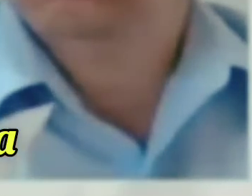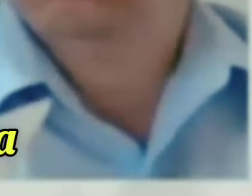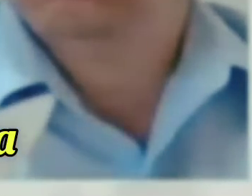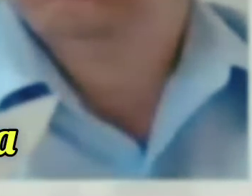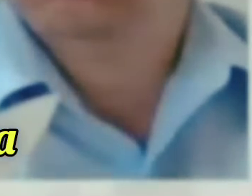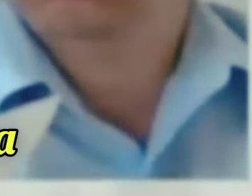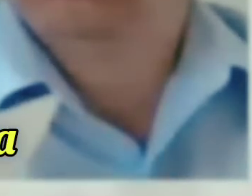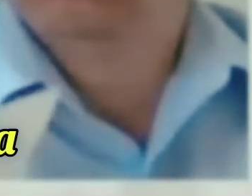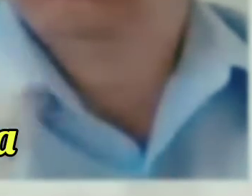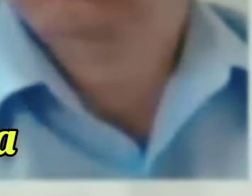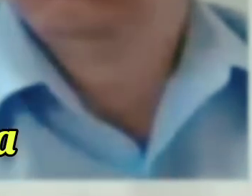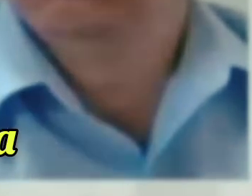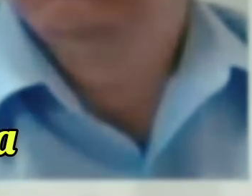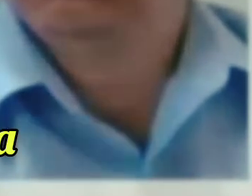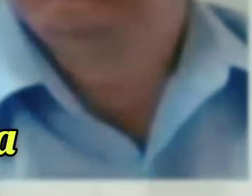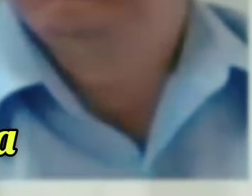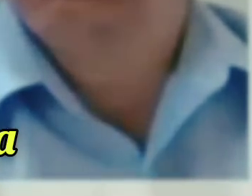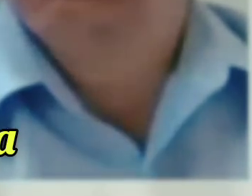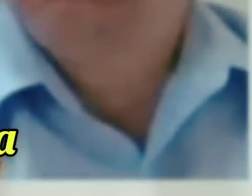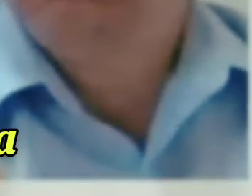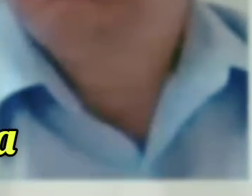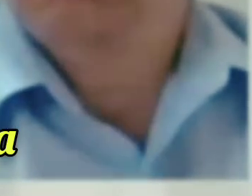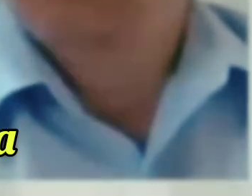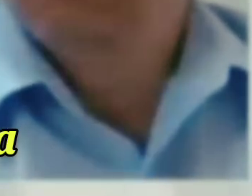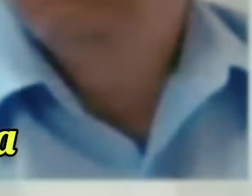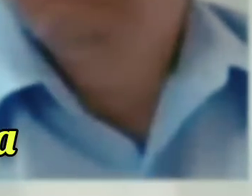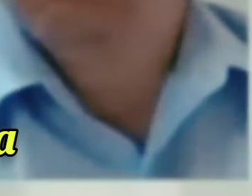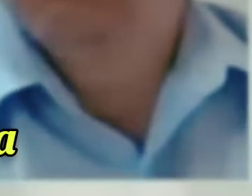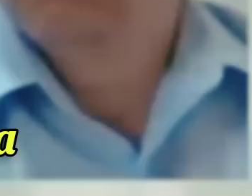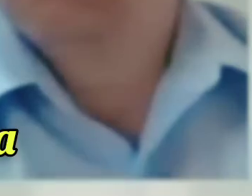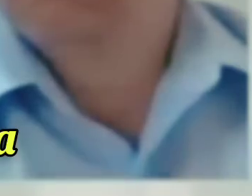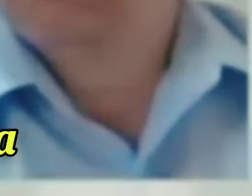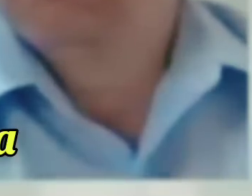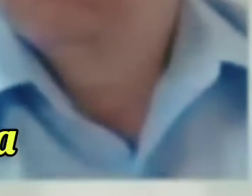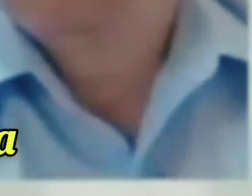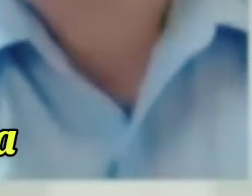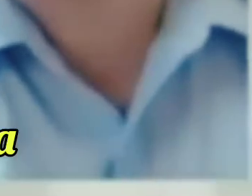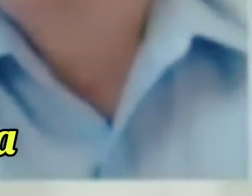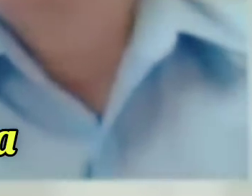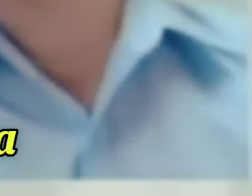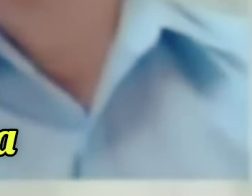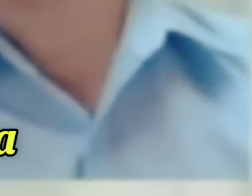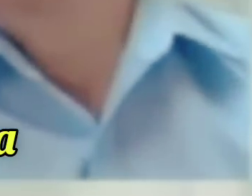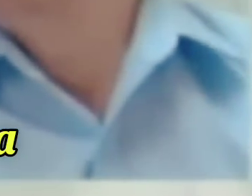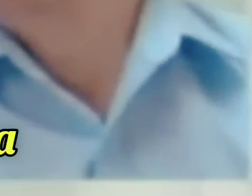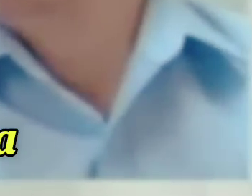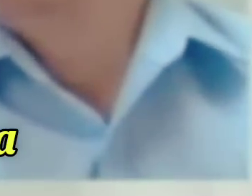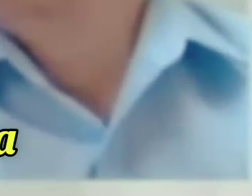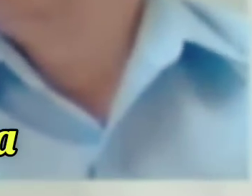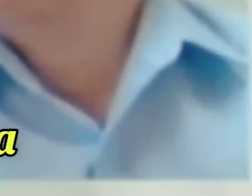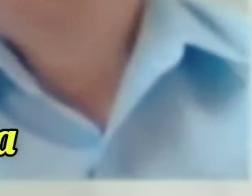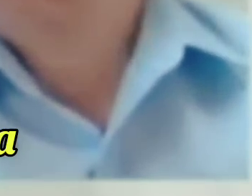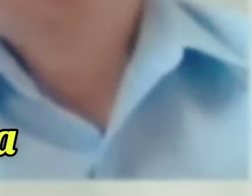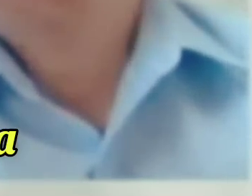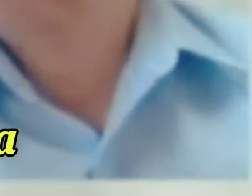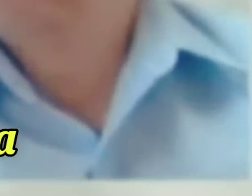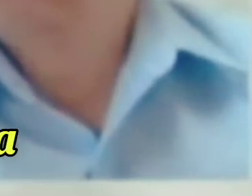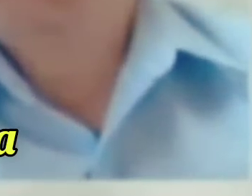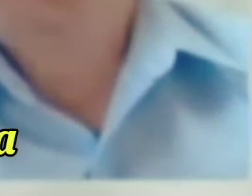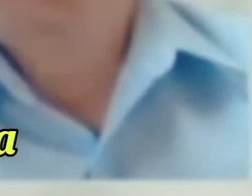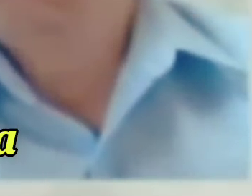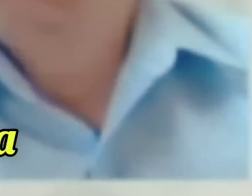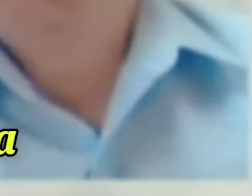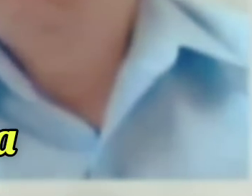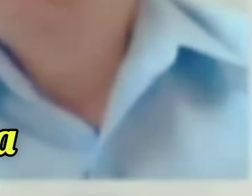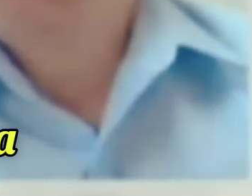diga si esto es falsificado, es falso, o no lo es. Que quede en el acta, que quede en el audio, porque si no, esto sería, señor, una burla. Que al presidente